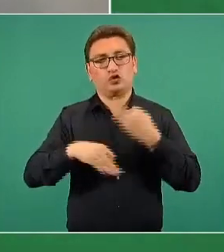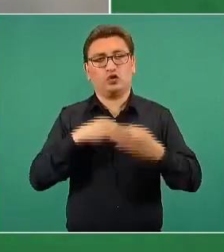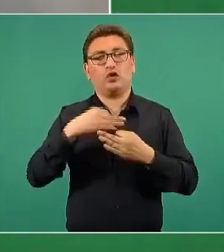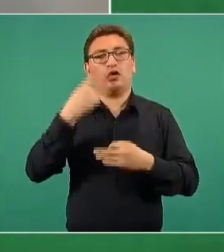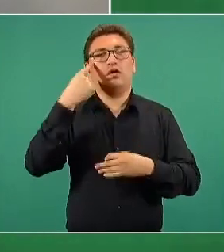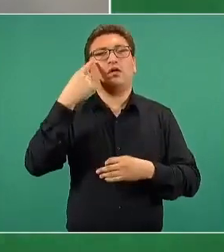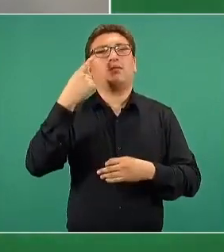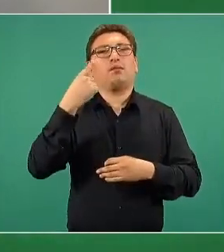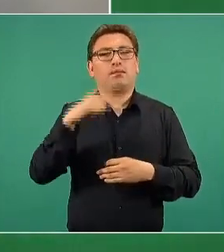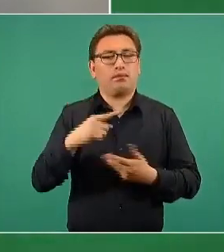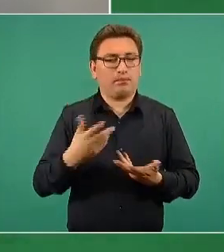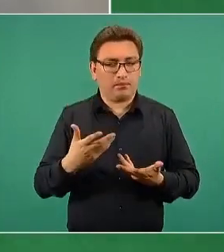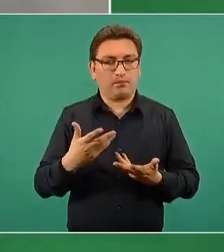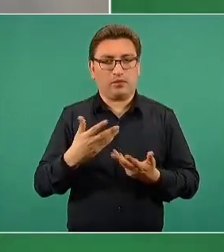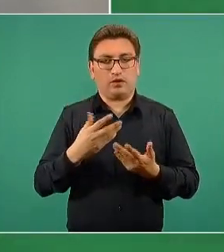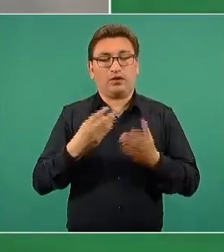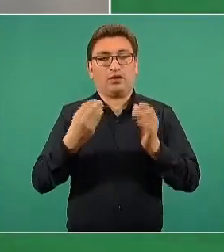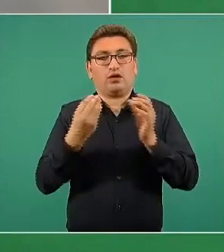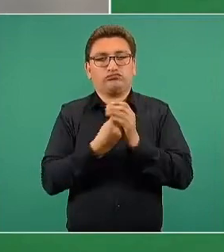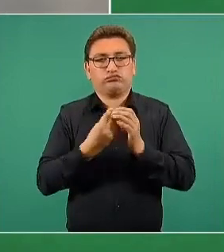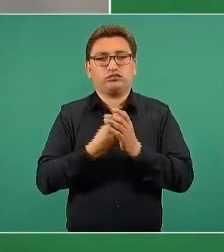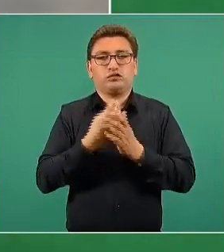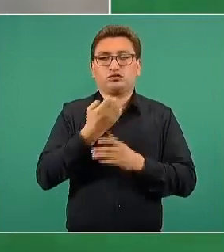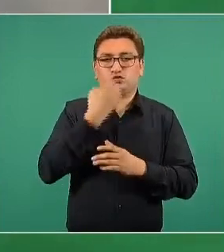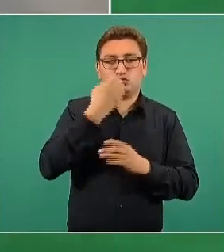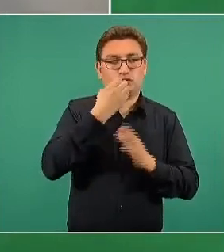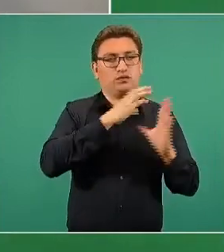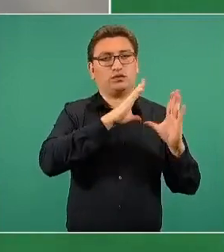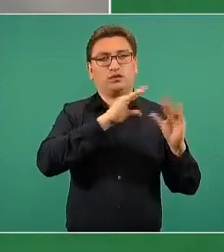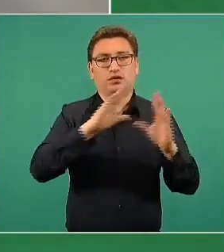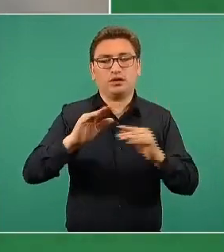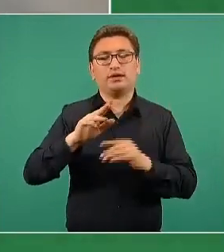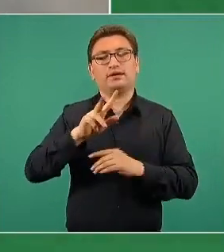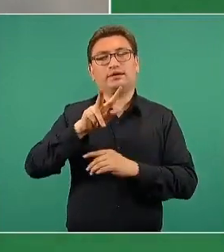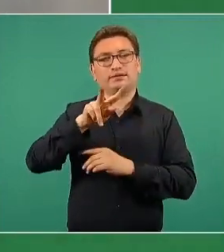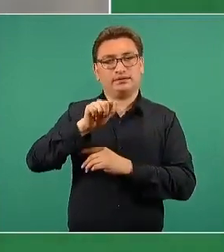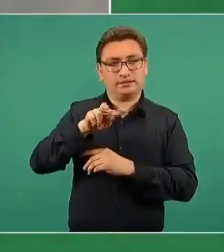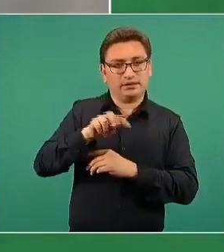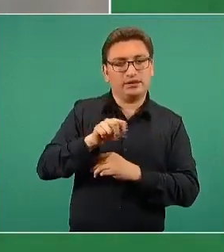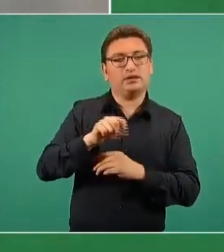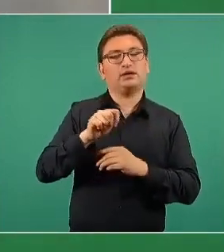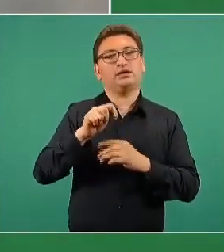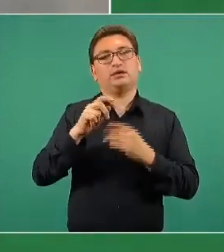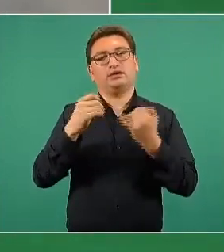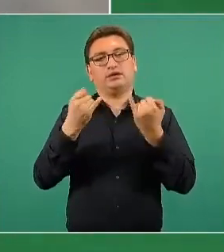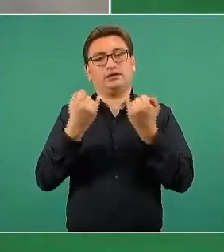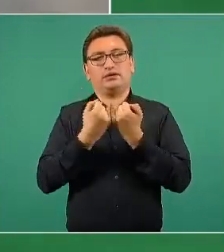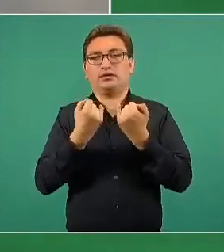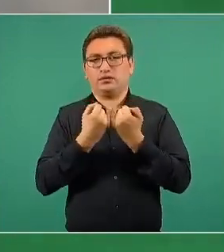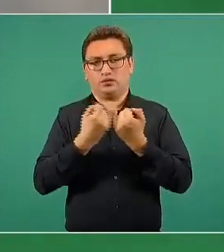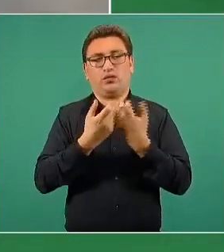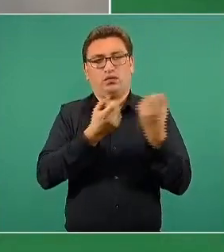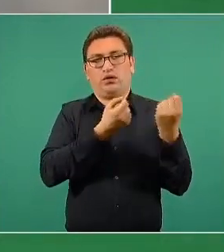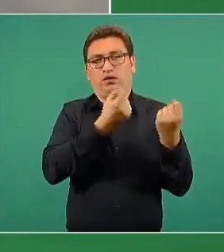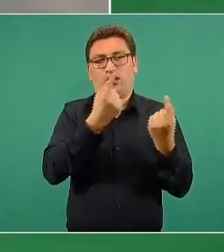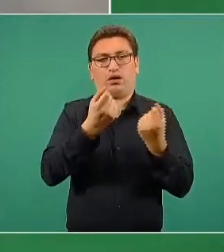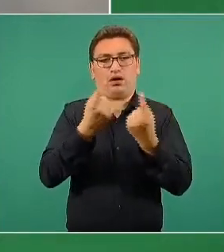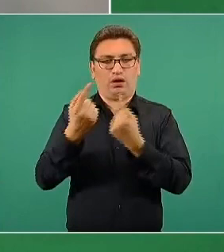para tener las clases a través de la televisión, y si no me equivoco, inclusive también